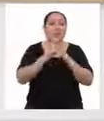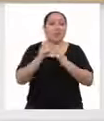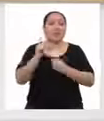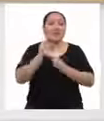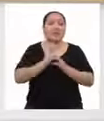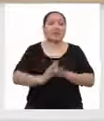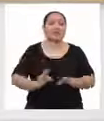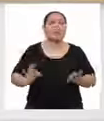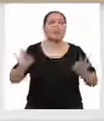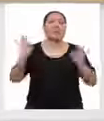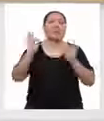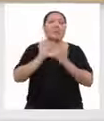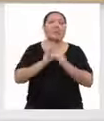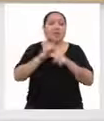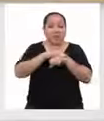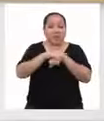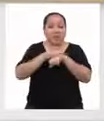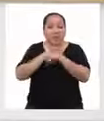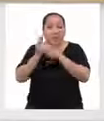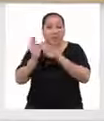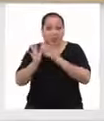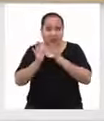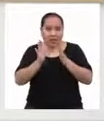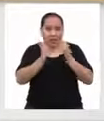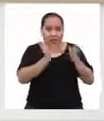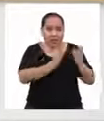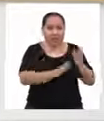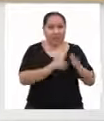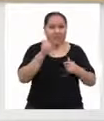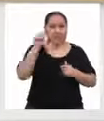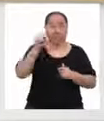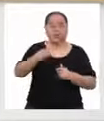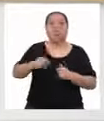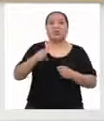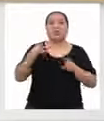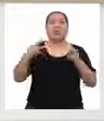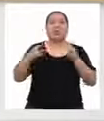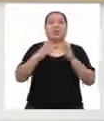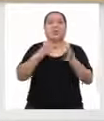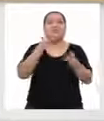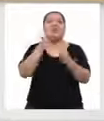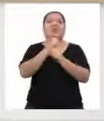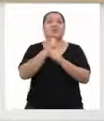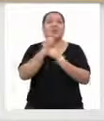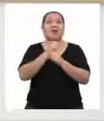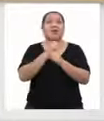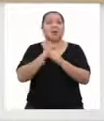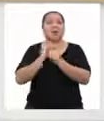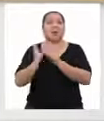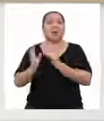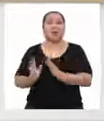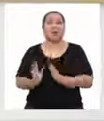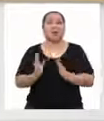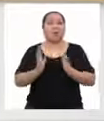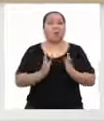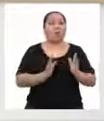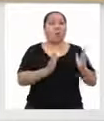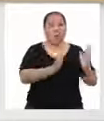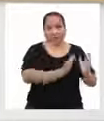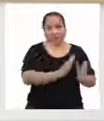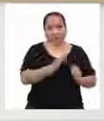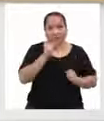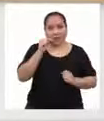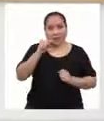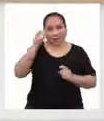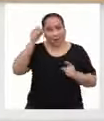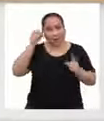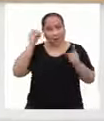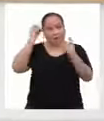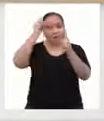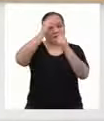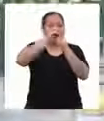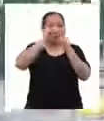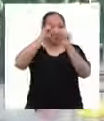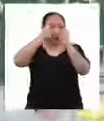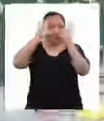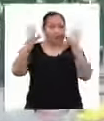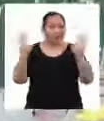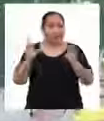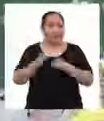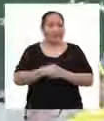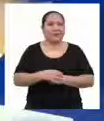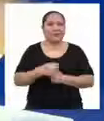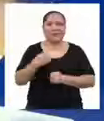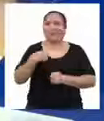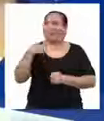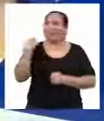muy importante la planificación, porque es una manera de trabajar con orden y en base a un objetivo claro.